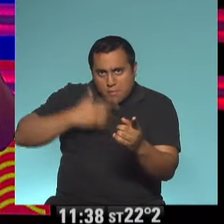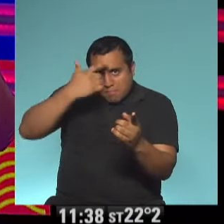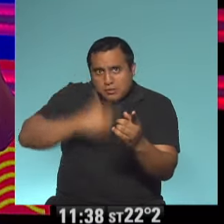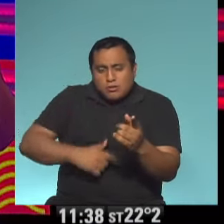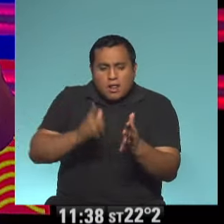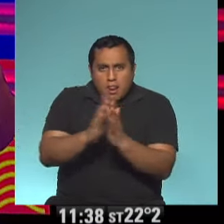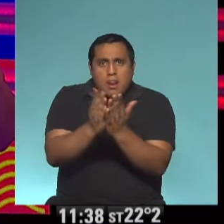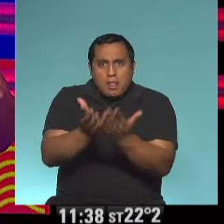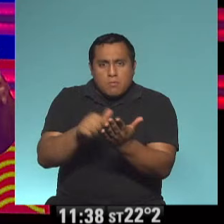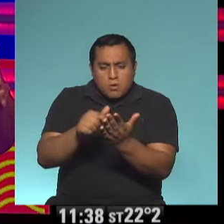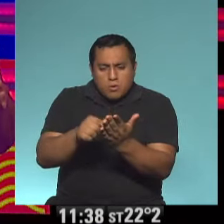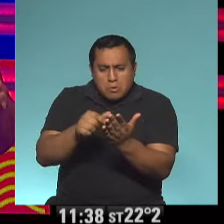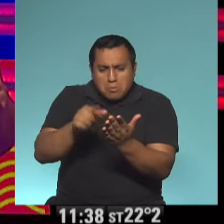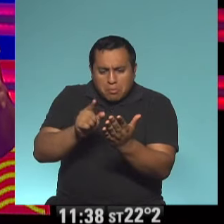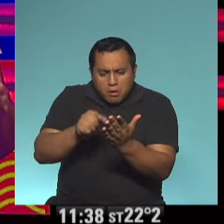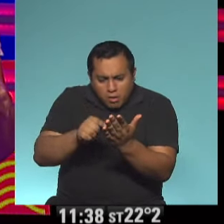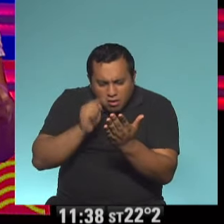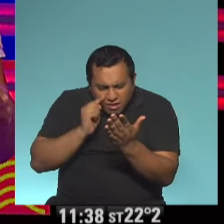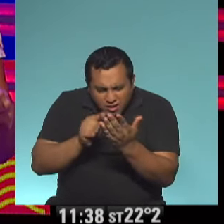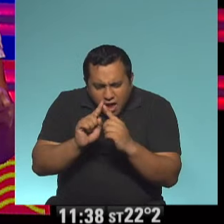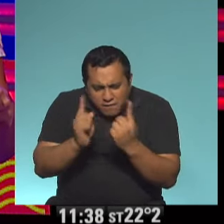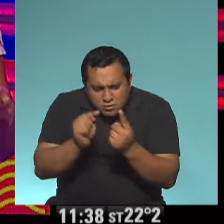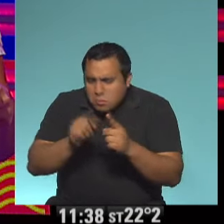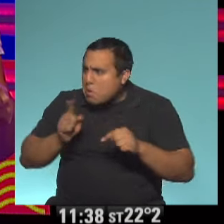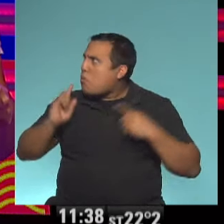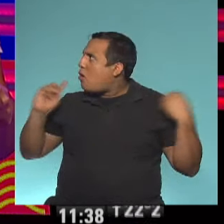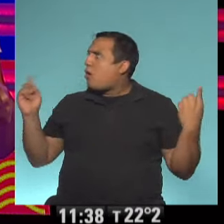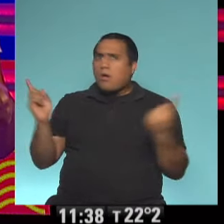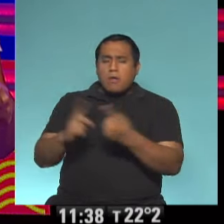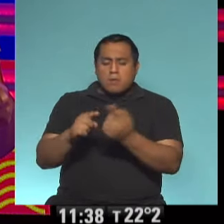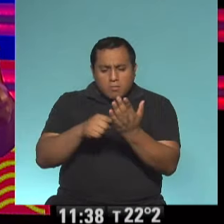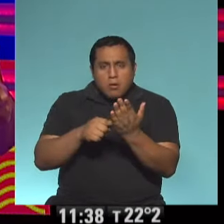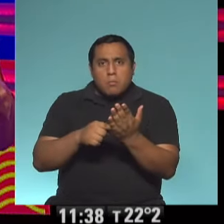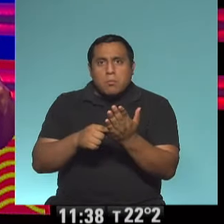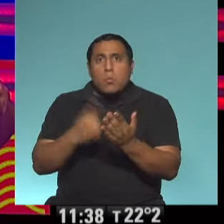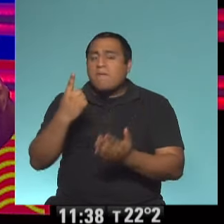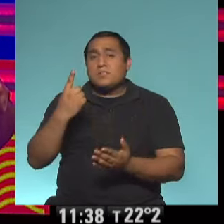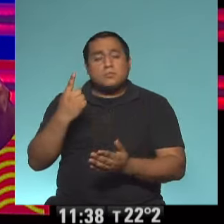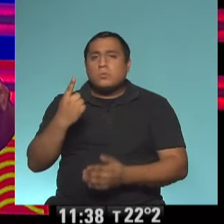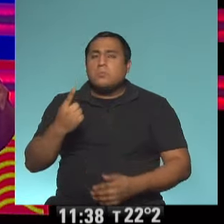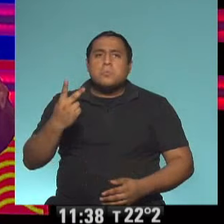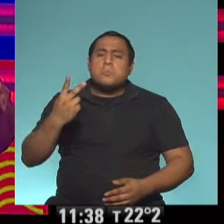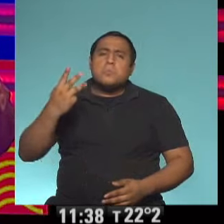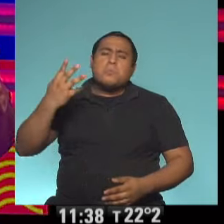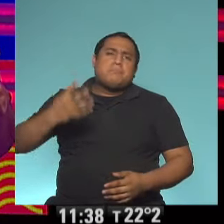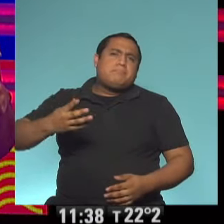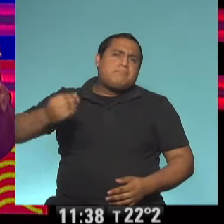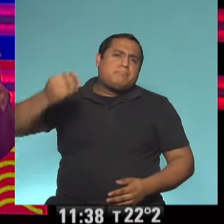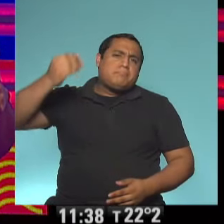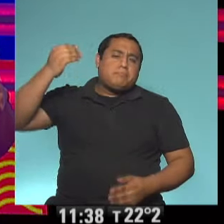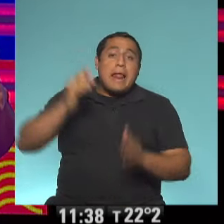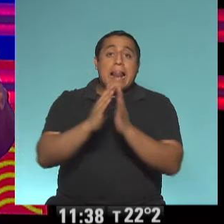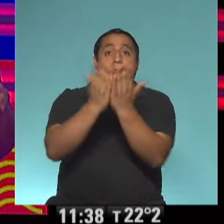misma habitación. Pero no solo una vez, sino una y otra vez, y el libro es cada vez